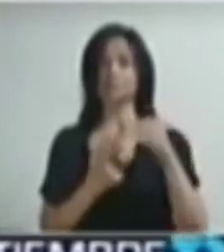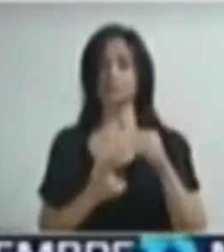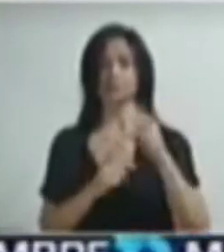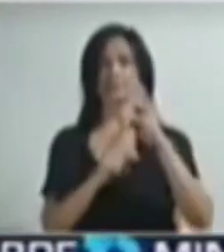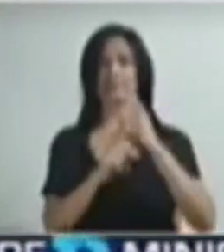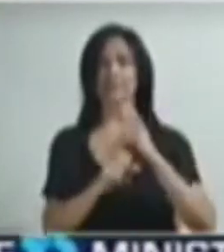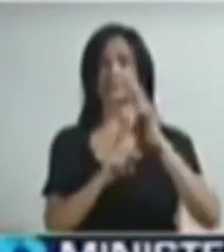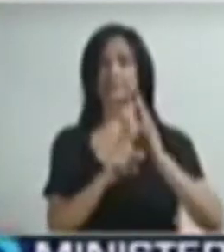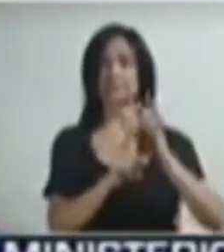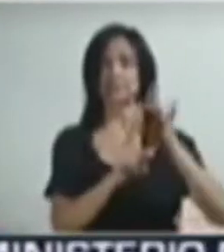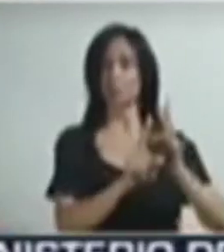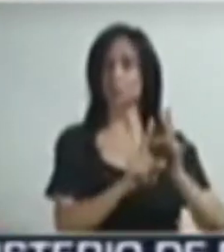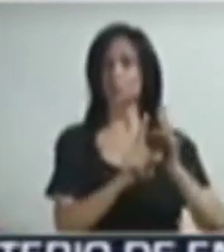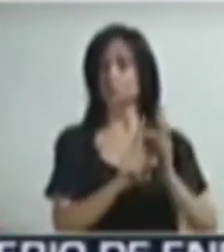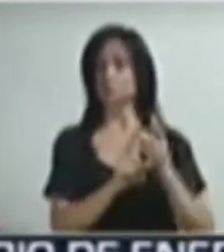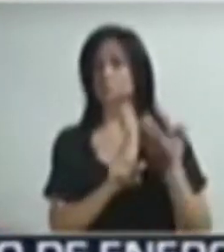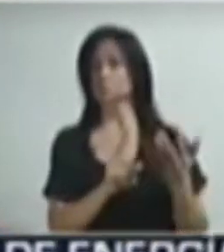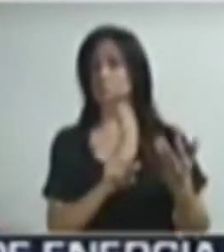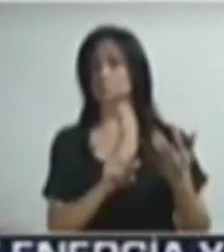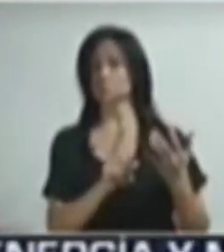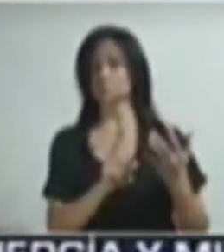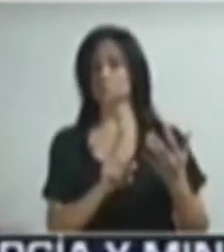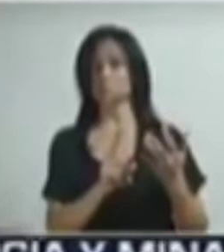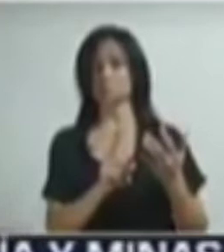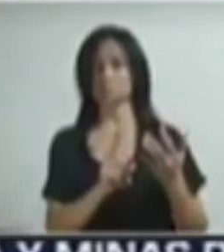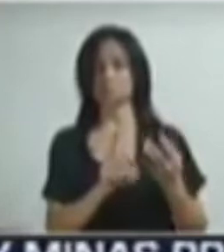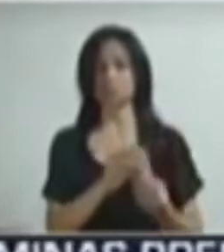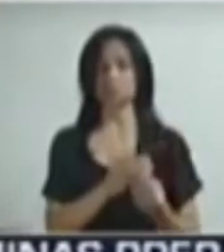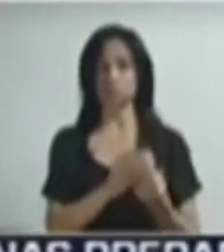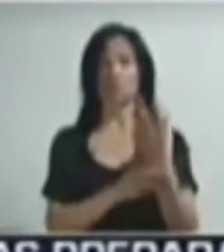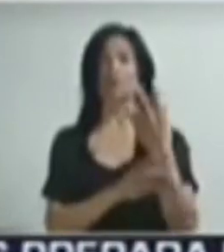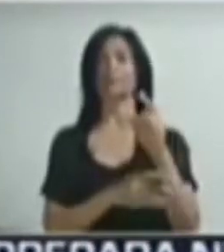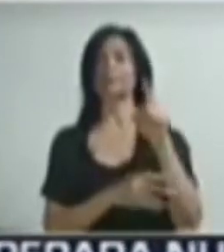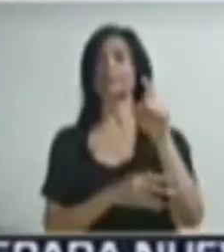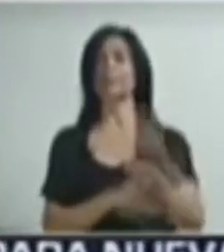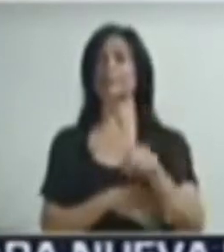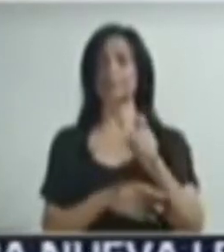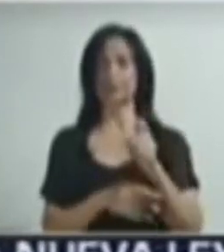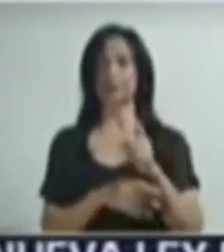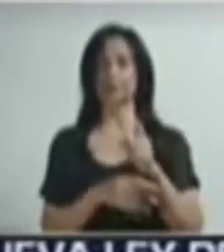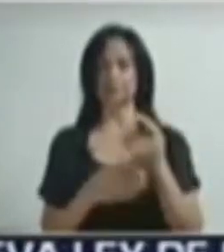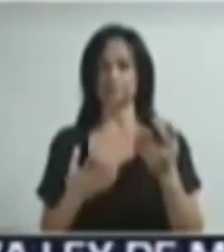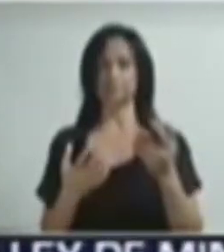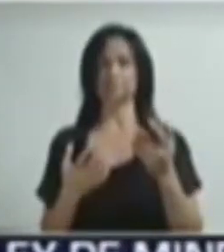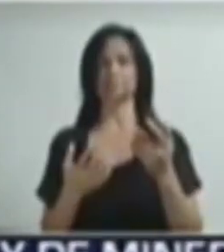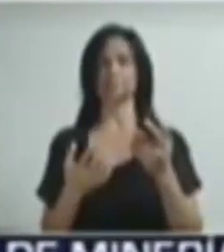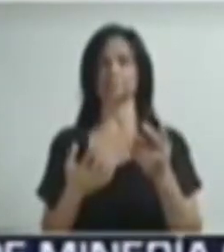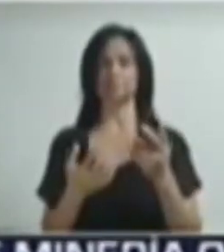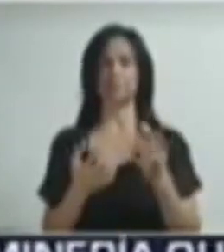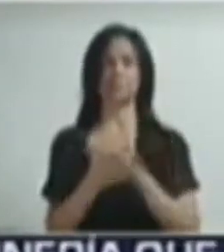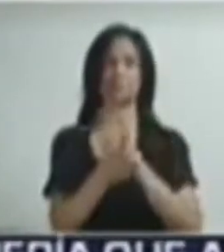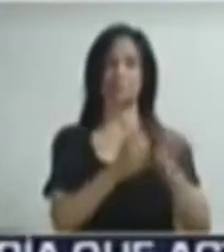6 meses, 7, 8 meses sin atencionar la plantación, lo más lógico es que la plantación estuviera deteriorada.